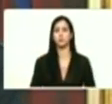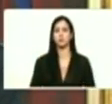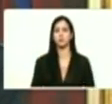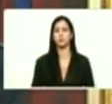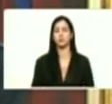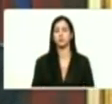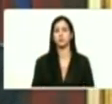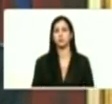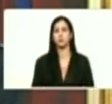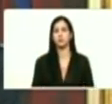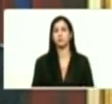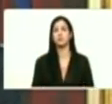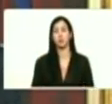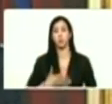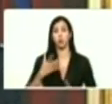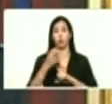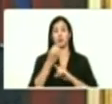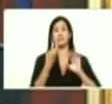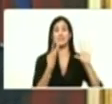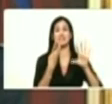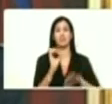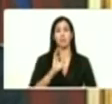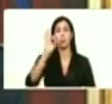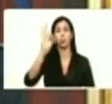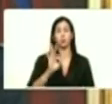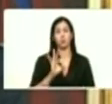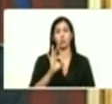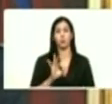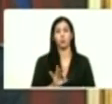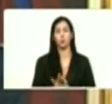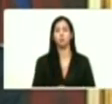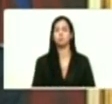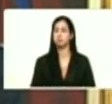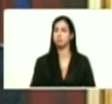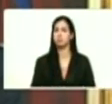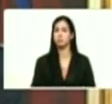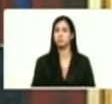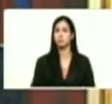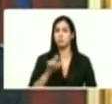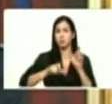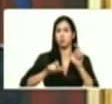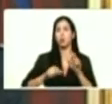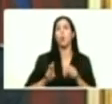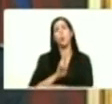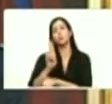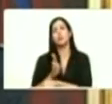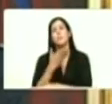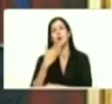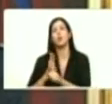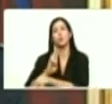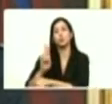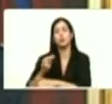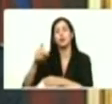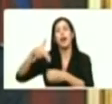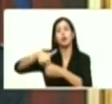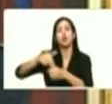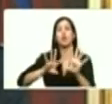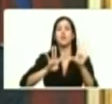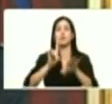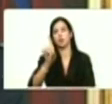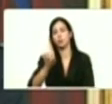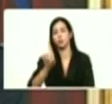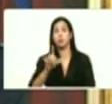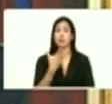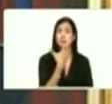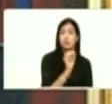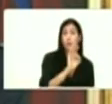y ojalá logremos que el 70% bueno le eche gasolina de 91 y el